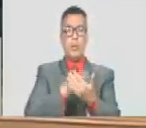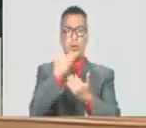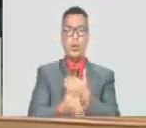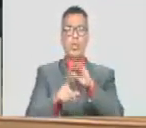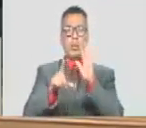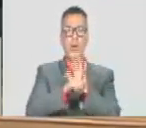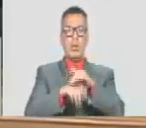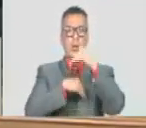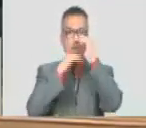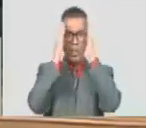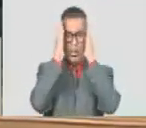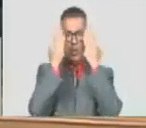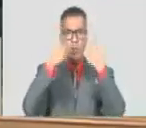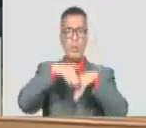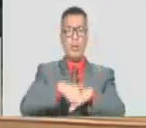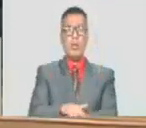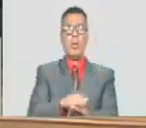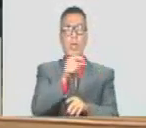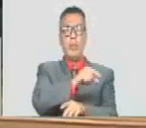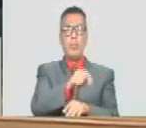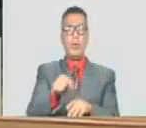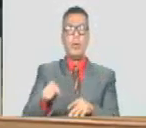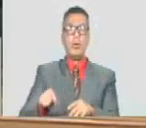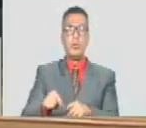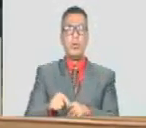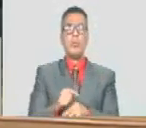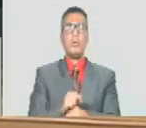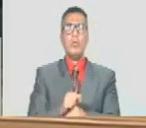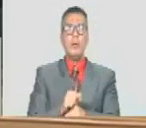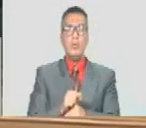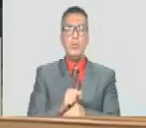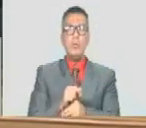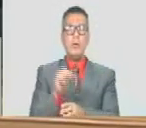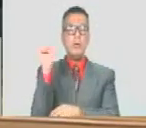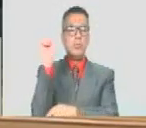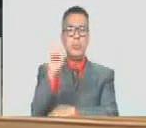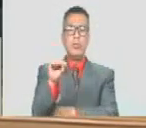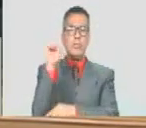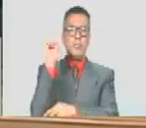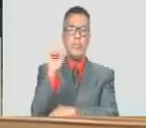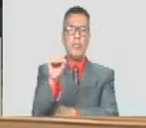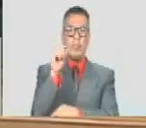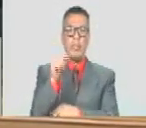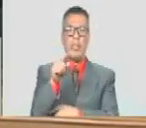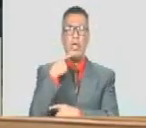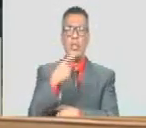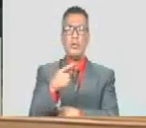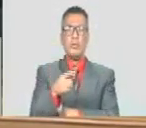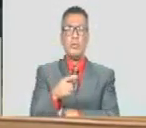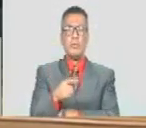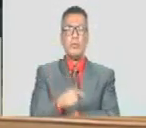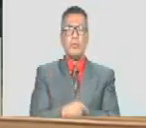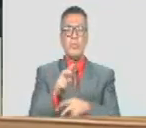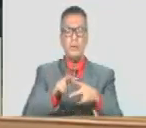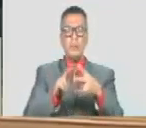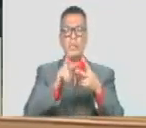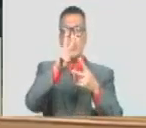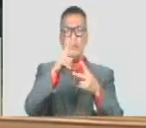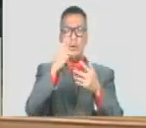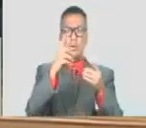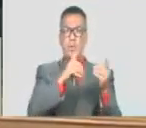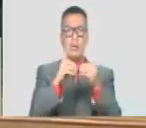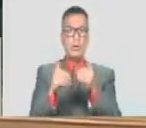ley de atención integral para las personas con trastorno del espectro autista, a los efectos de su segunda